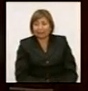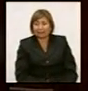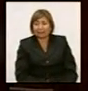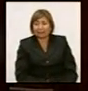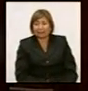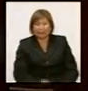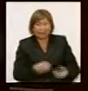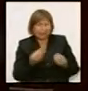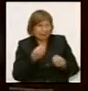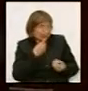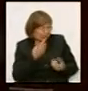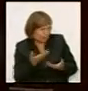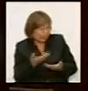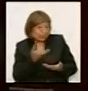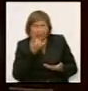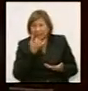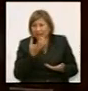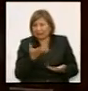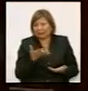¿Cómo? Le dije.